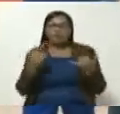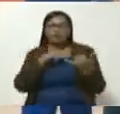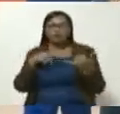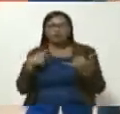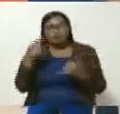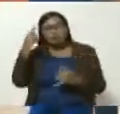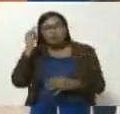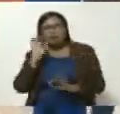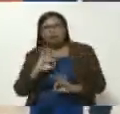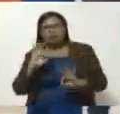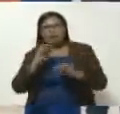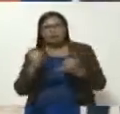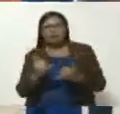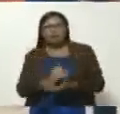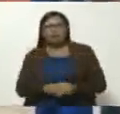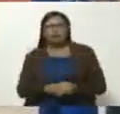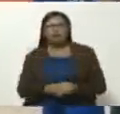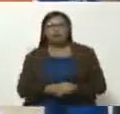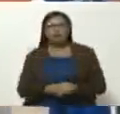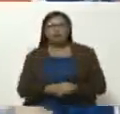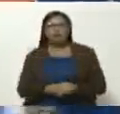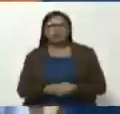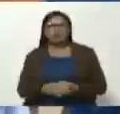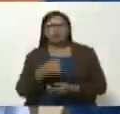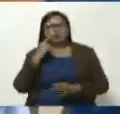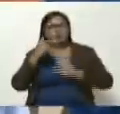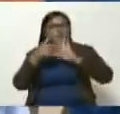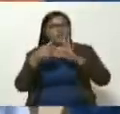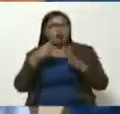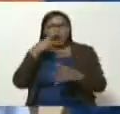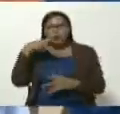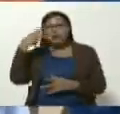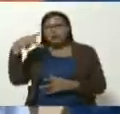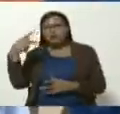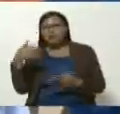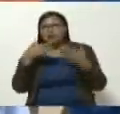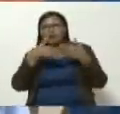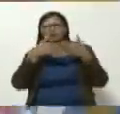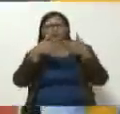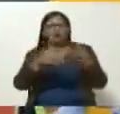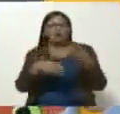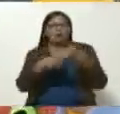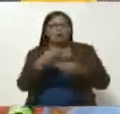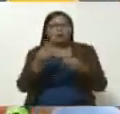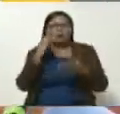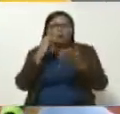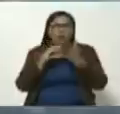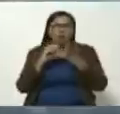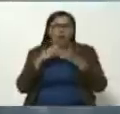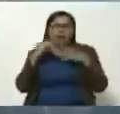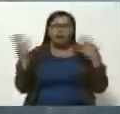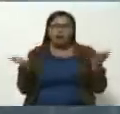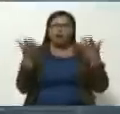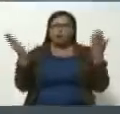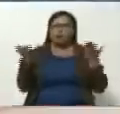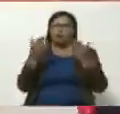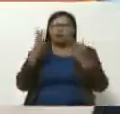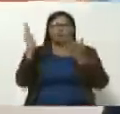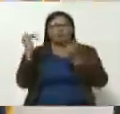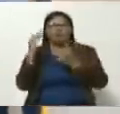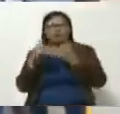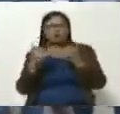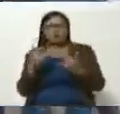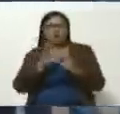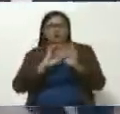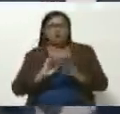día que haya nadie. De Monómeros, un colombiano declamaba una poesía de este buque como símbolo de buen augurio, además de esperanza. Otro